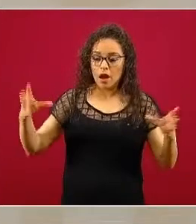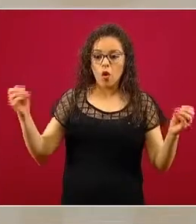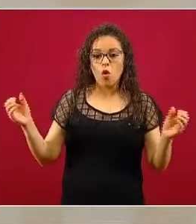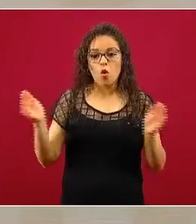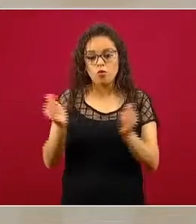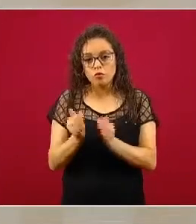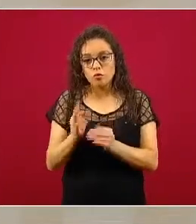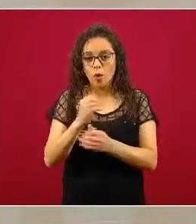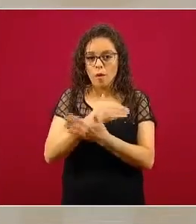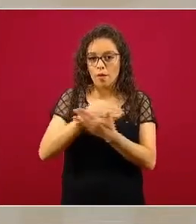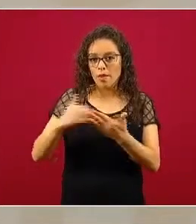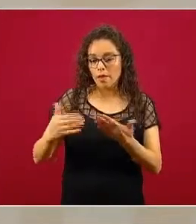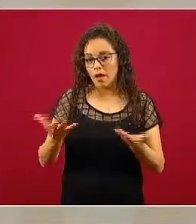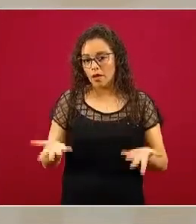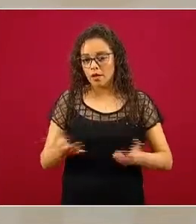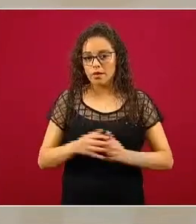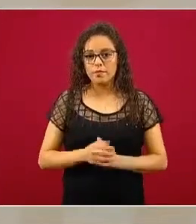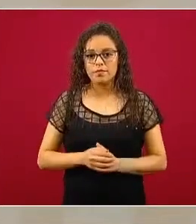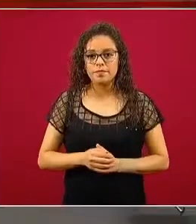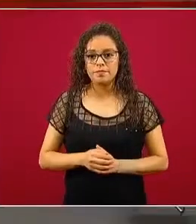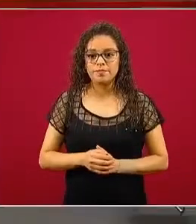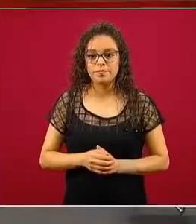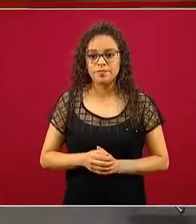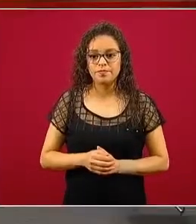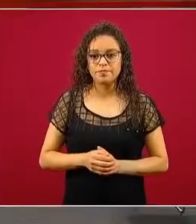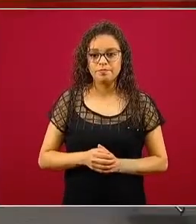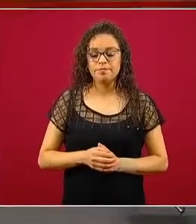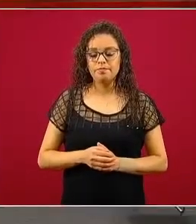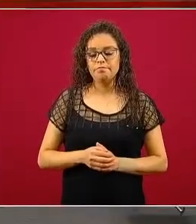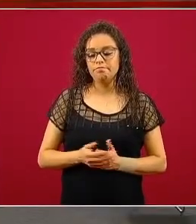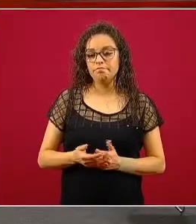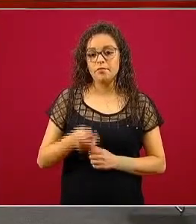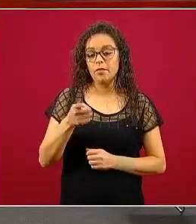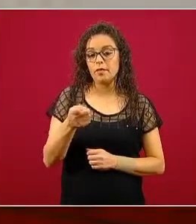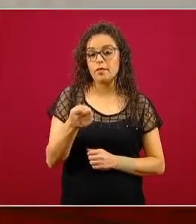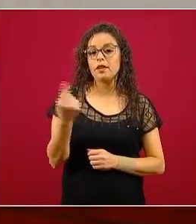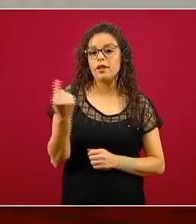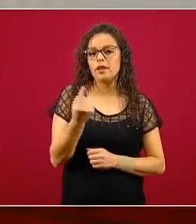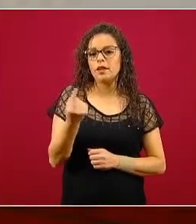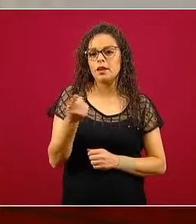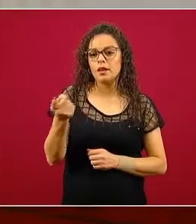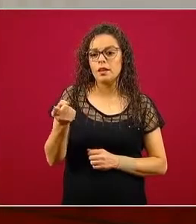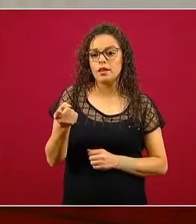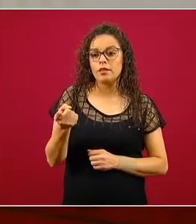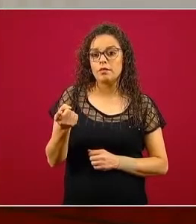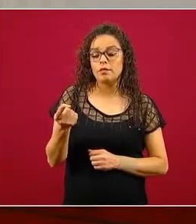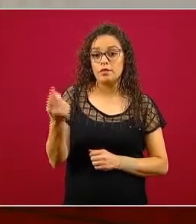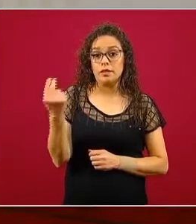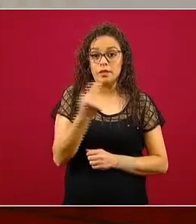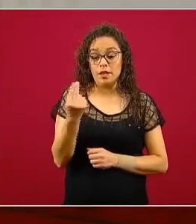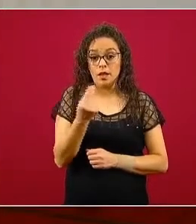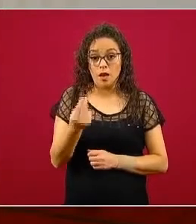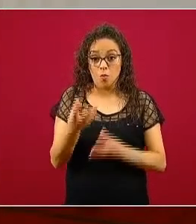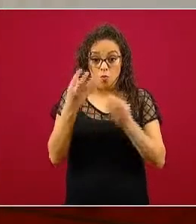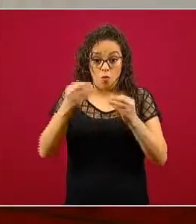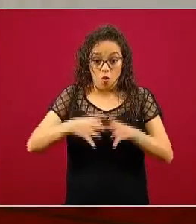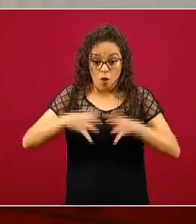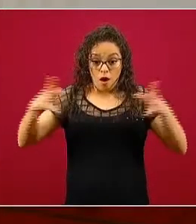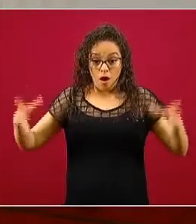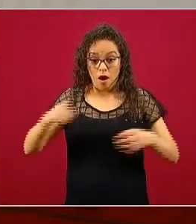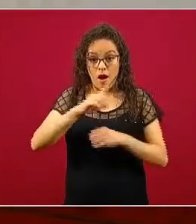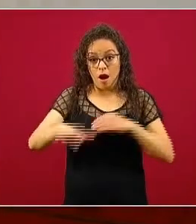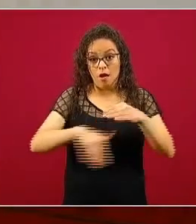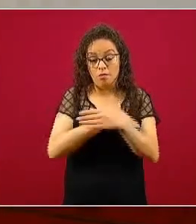laboratorios medianos, algunos más pequeños, y en función tampoco de que tengan una cantidad en demasía de pruebas